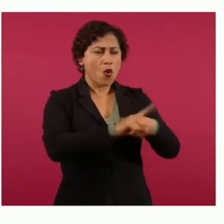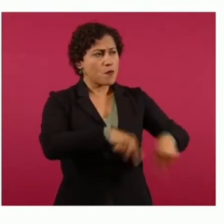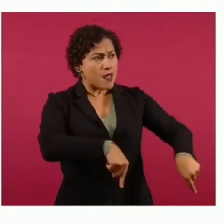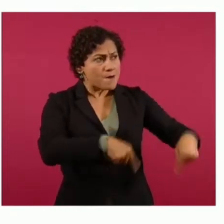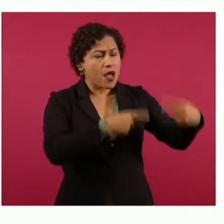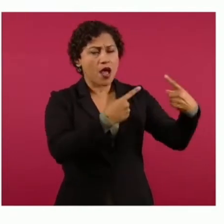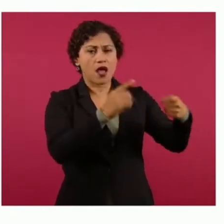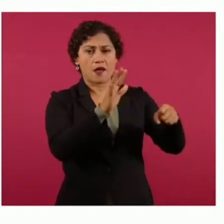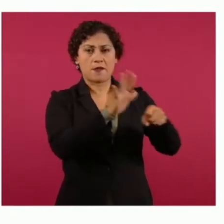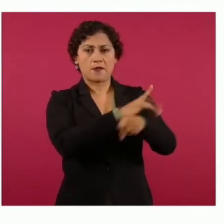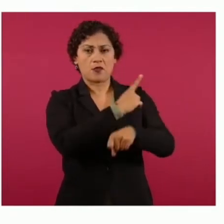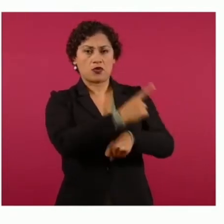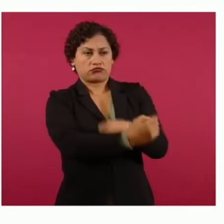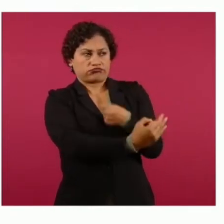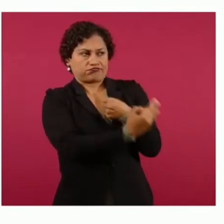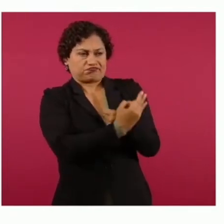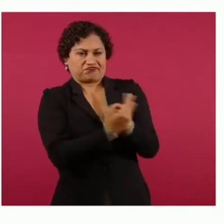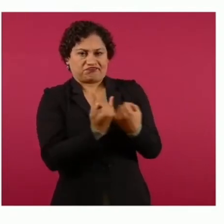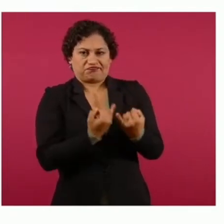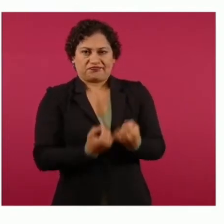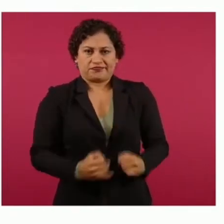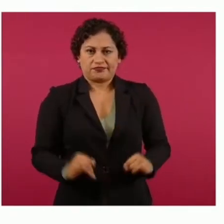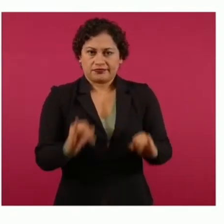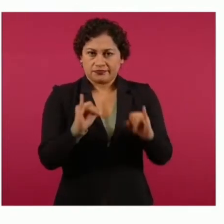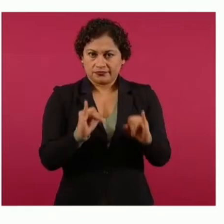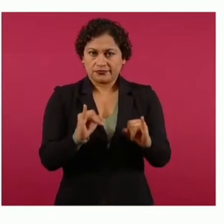defendemos nuestra soberanía.